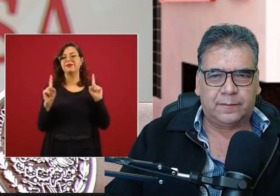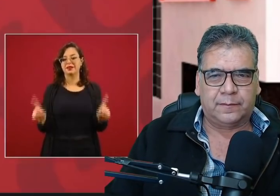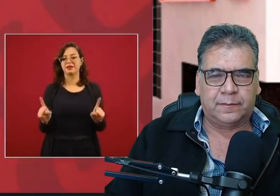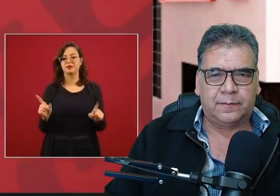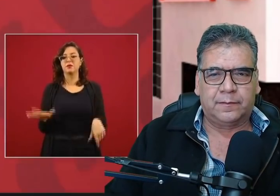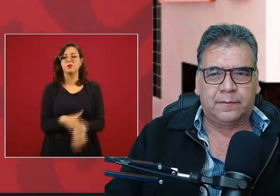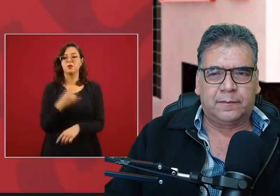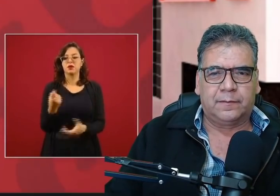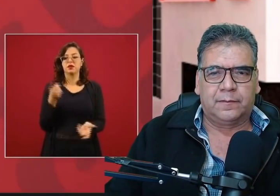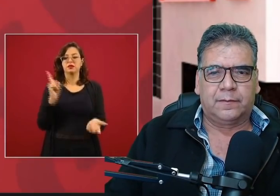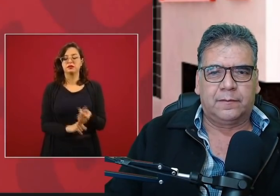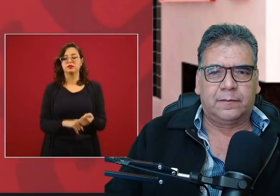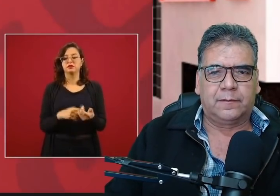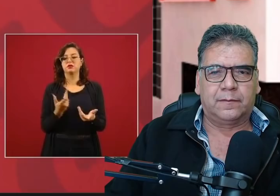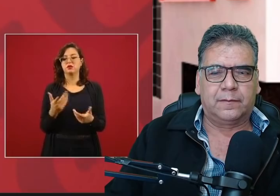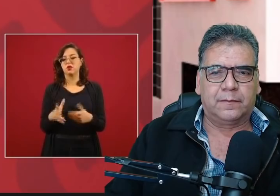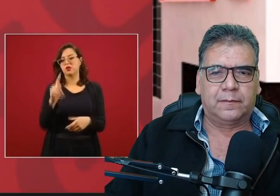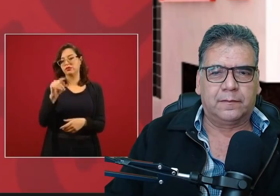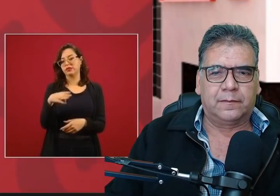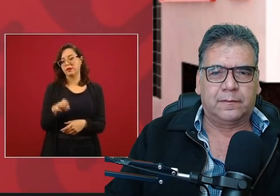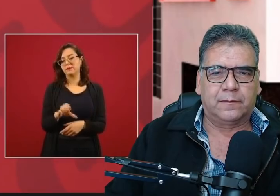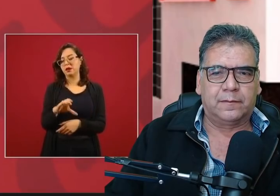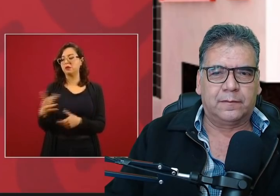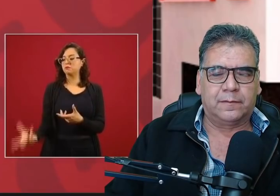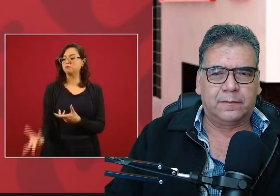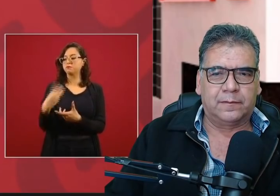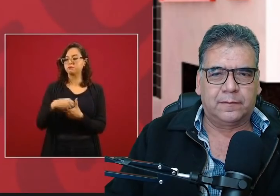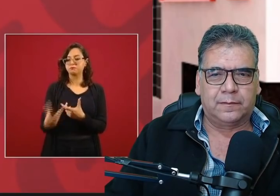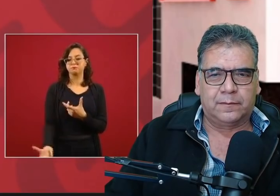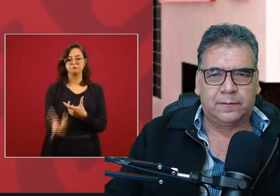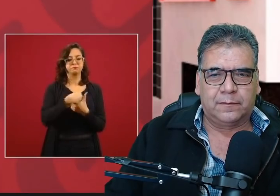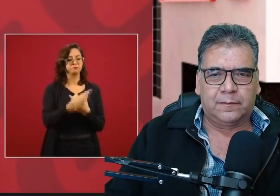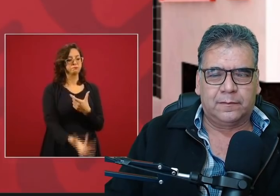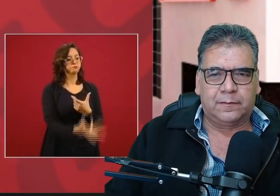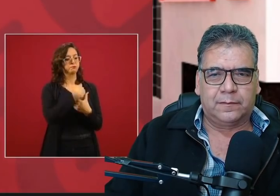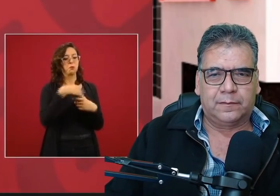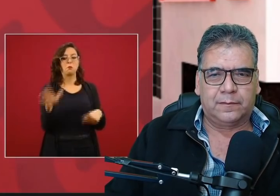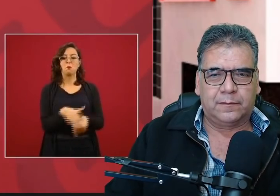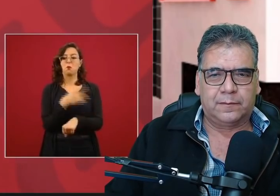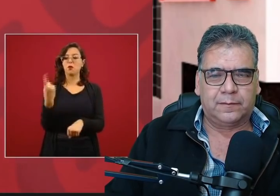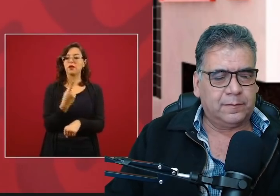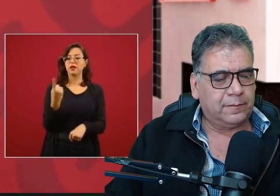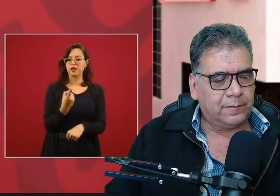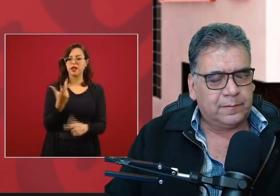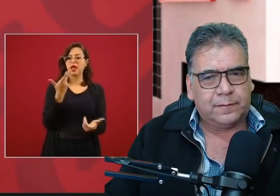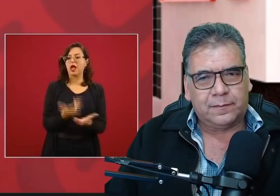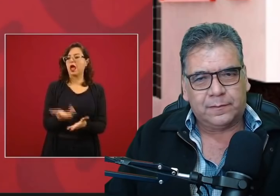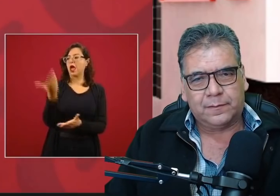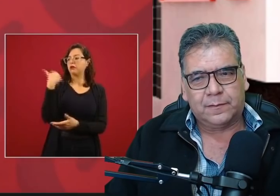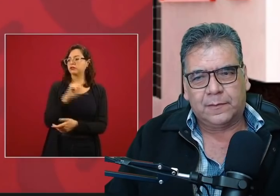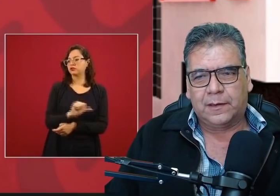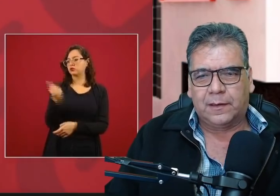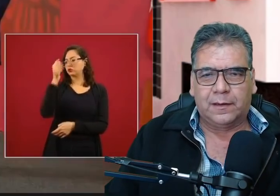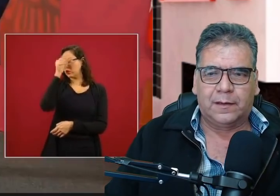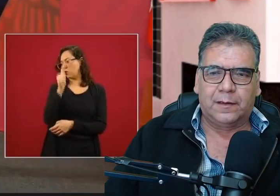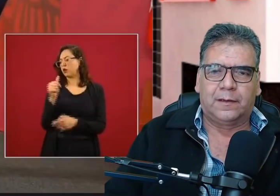tratado incluyente. Las regiones que se quedaron fuera en otros tratados, en